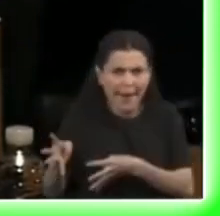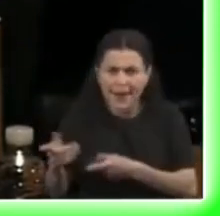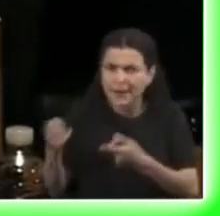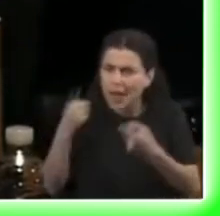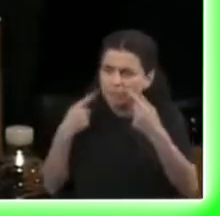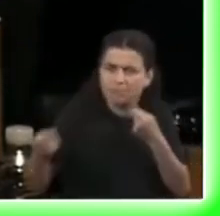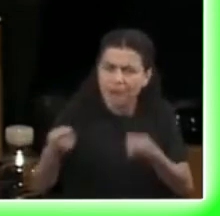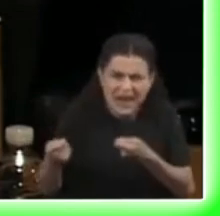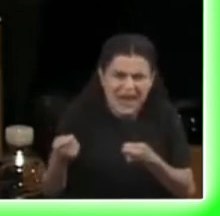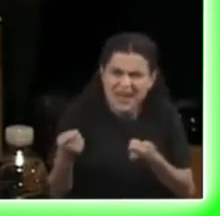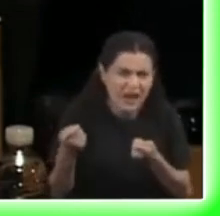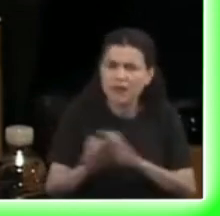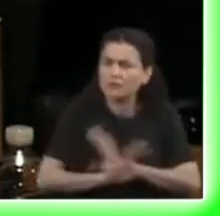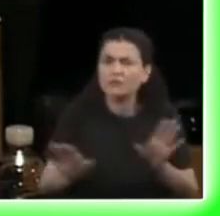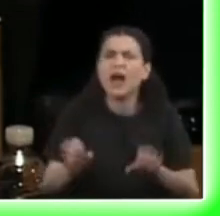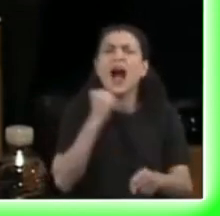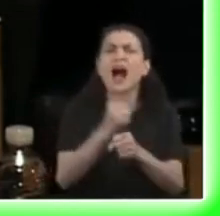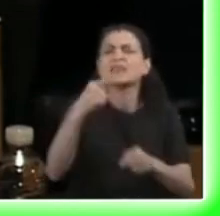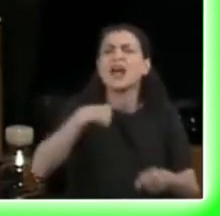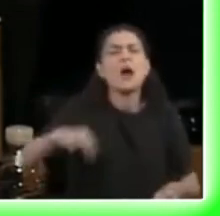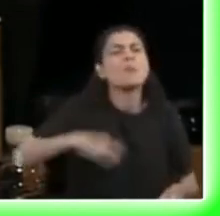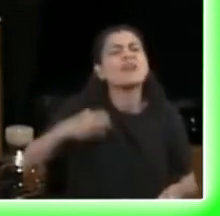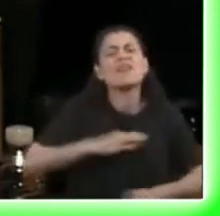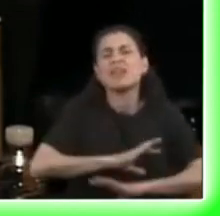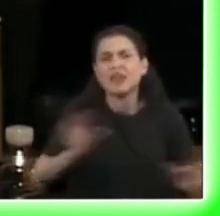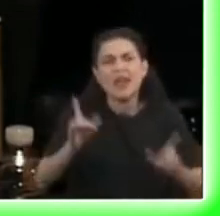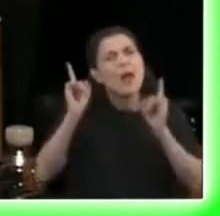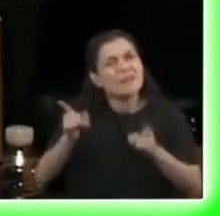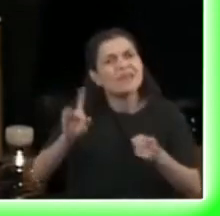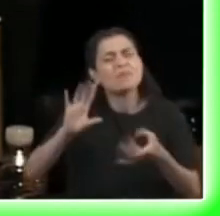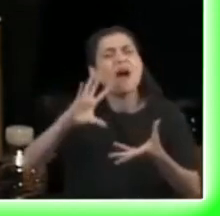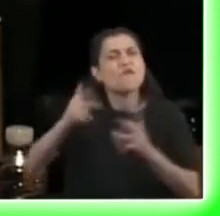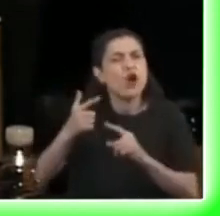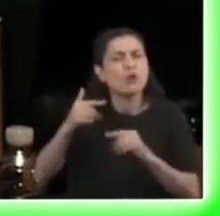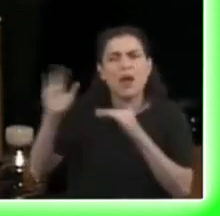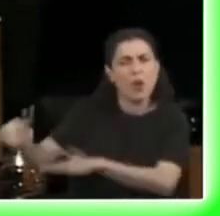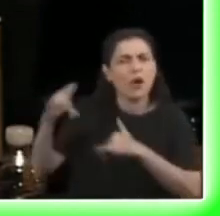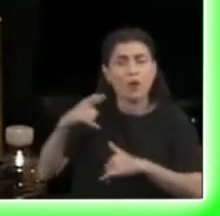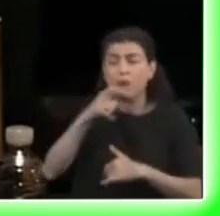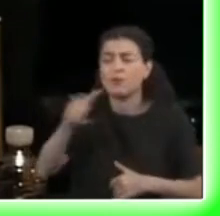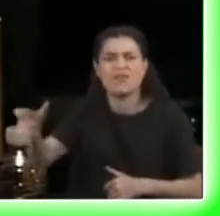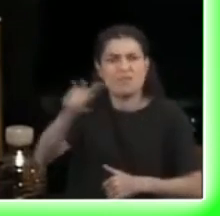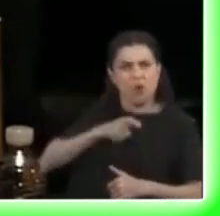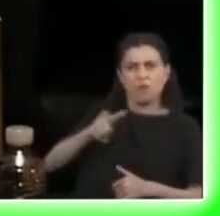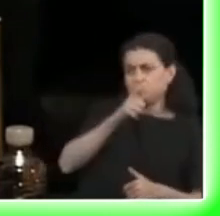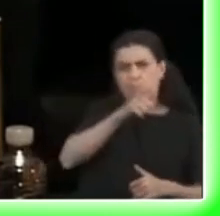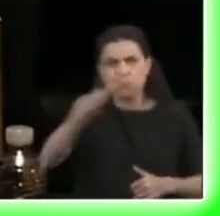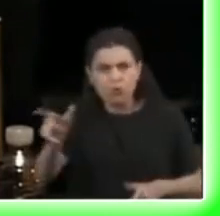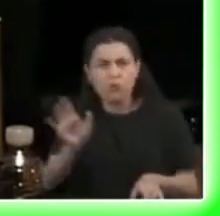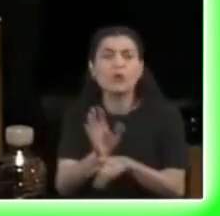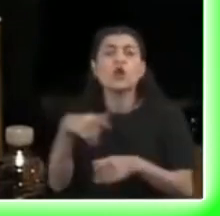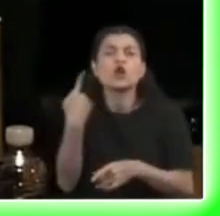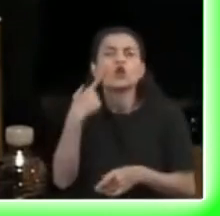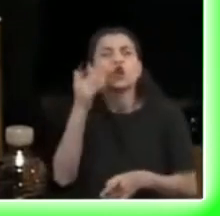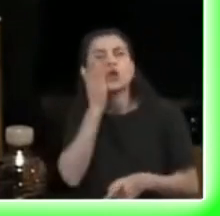vida. Y hay que darla tirando con el mismo fuego que tiran ellos, no prendiendo velas, ni pidiendo perdón ni permiso.